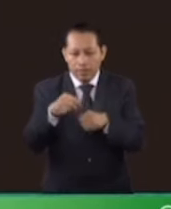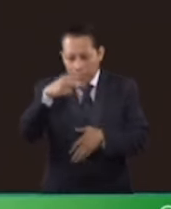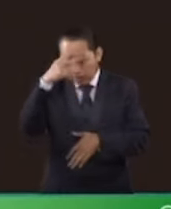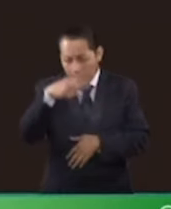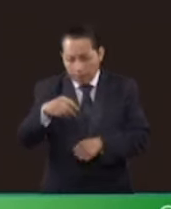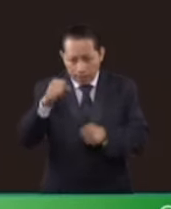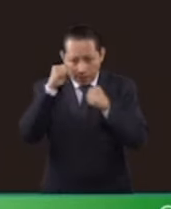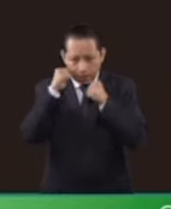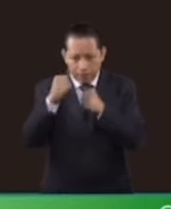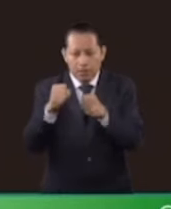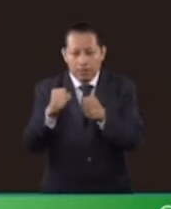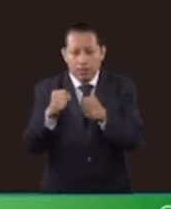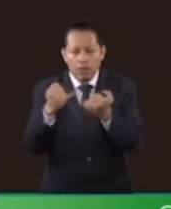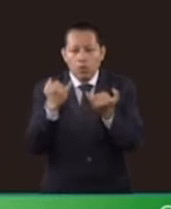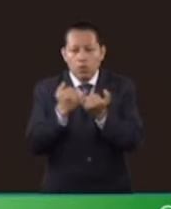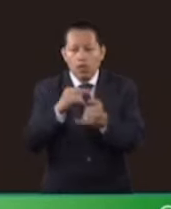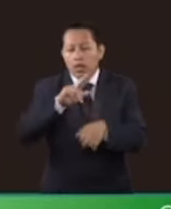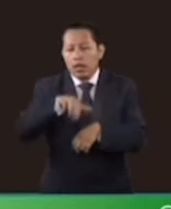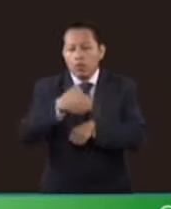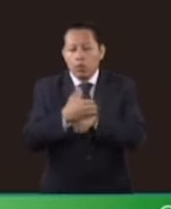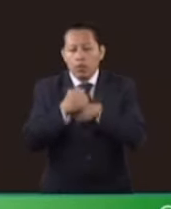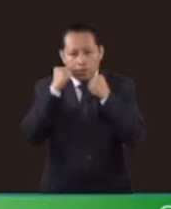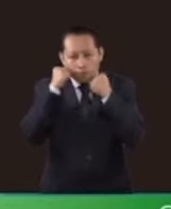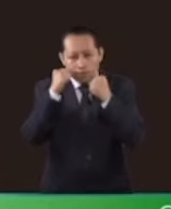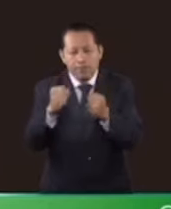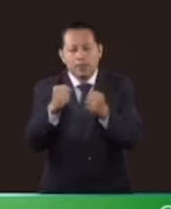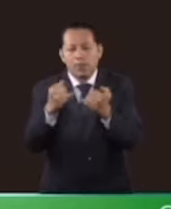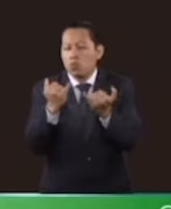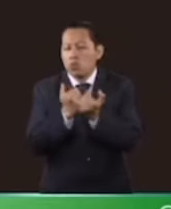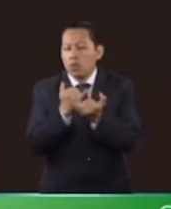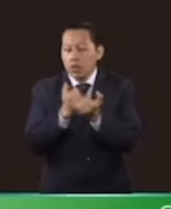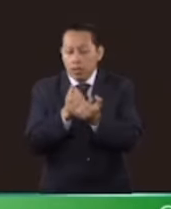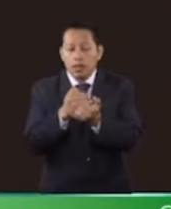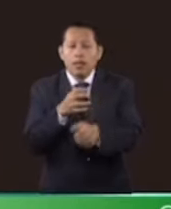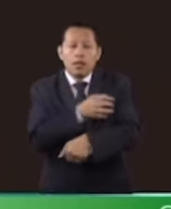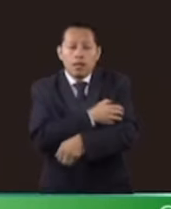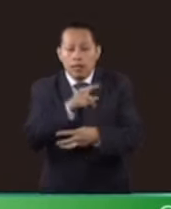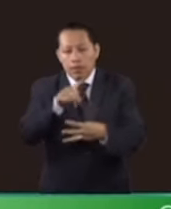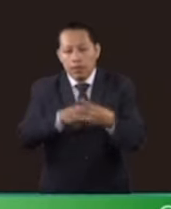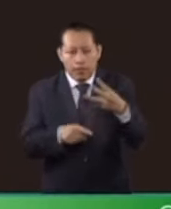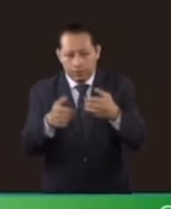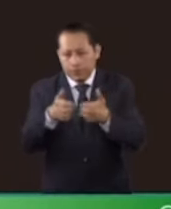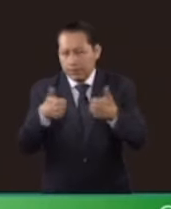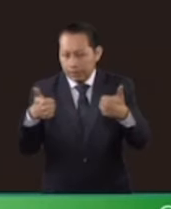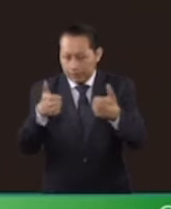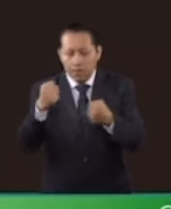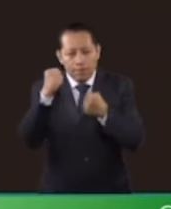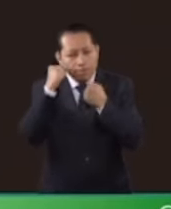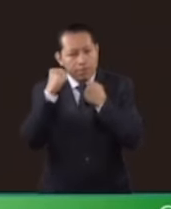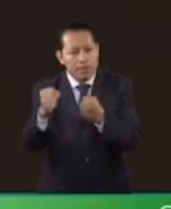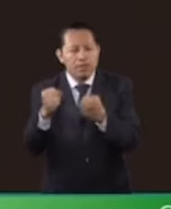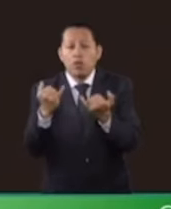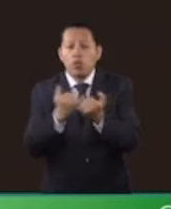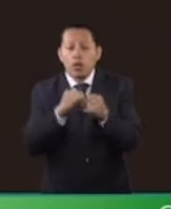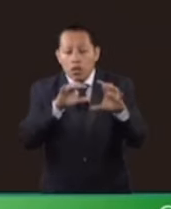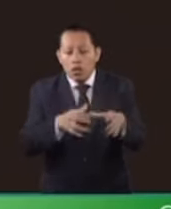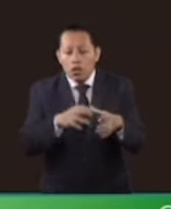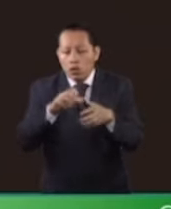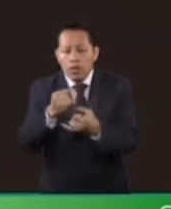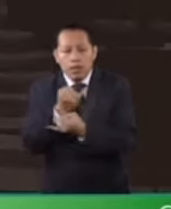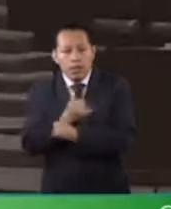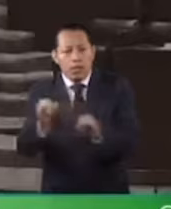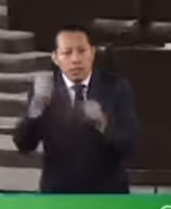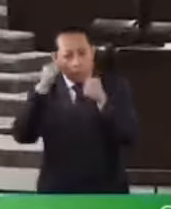México que viva la república que viva la división de poderes que vivan los órganos autónomos